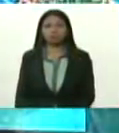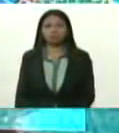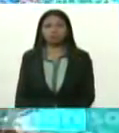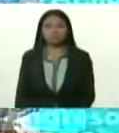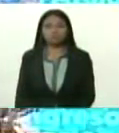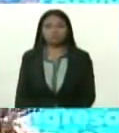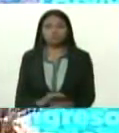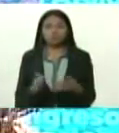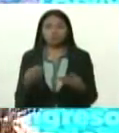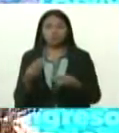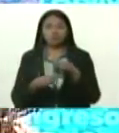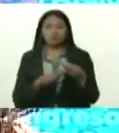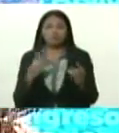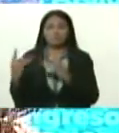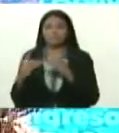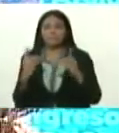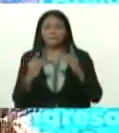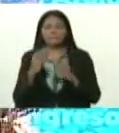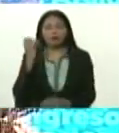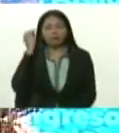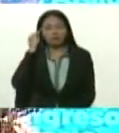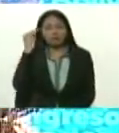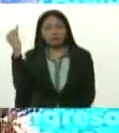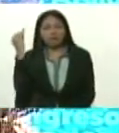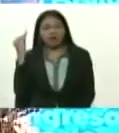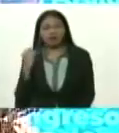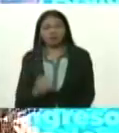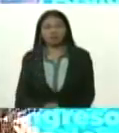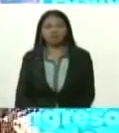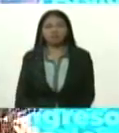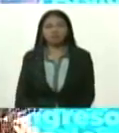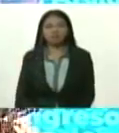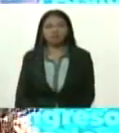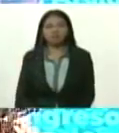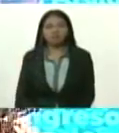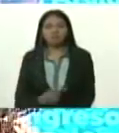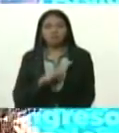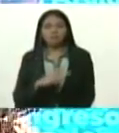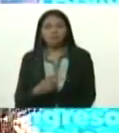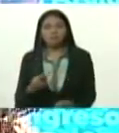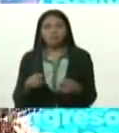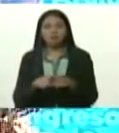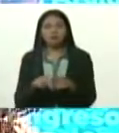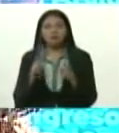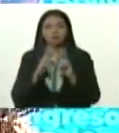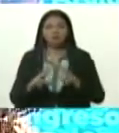Cuando se trata del debate de ideas, de la batalla de los valores,